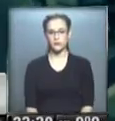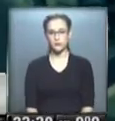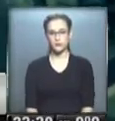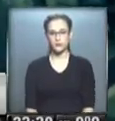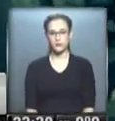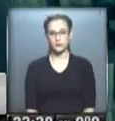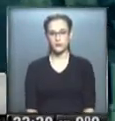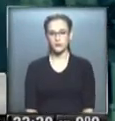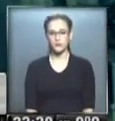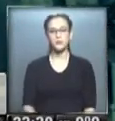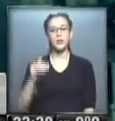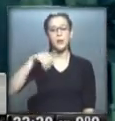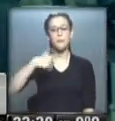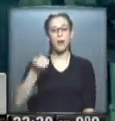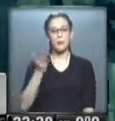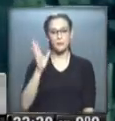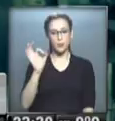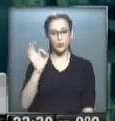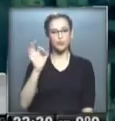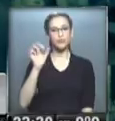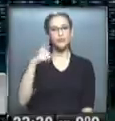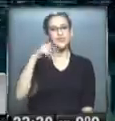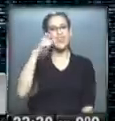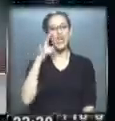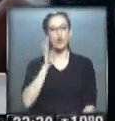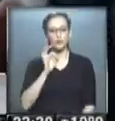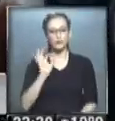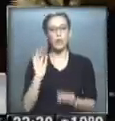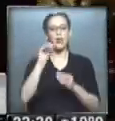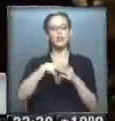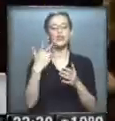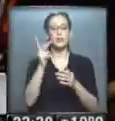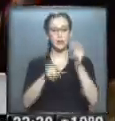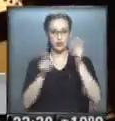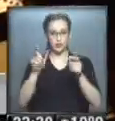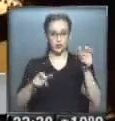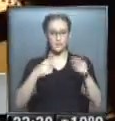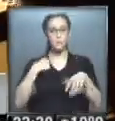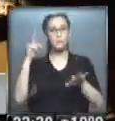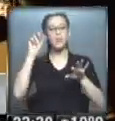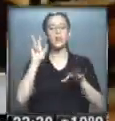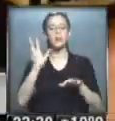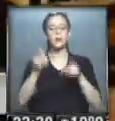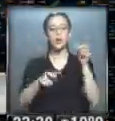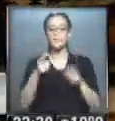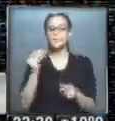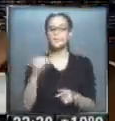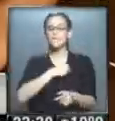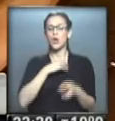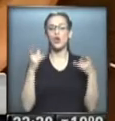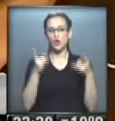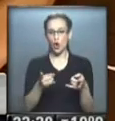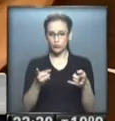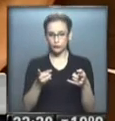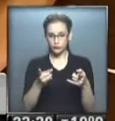Es un trío de rock, básicamente, somos de Santa Fe. A nosotros nos gusta decir que es un trío de rock, porque nos gusta encasillarnos. Pero